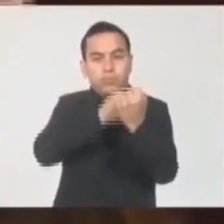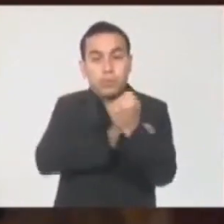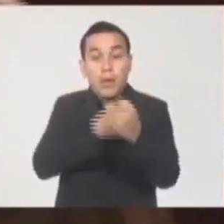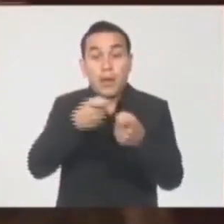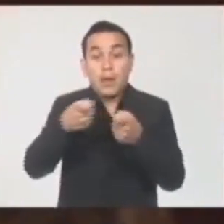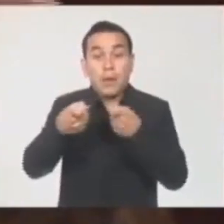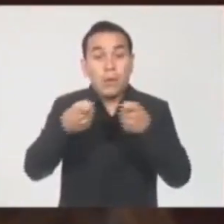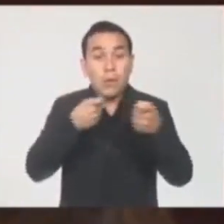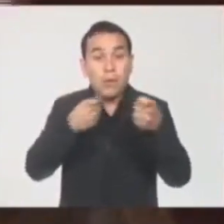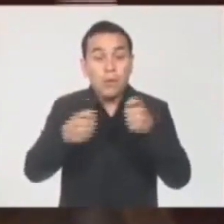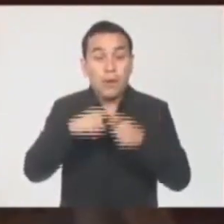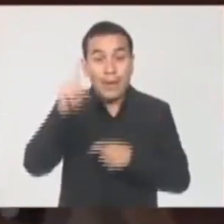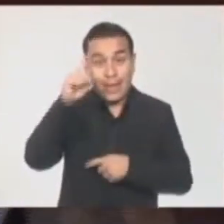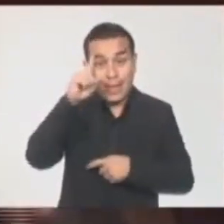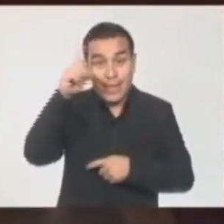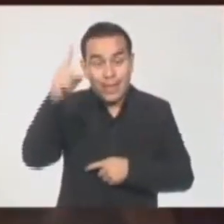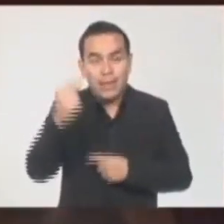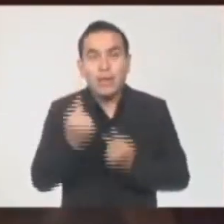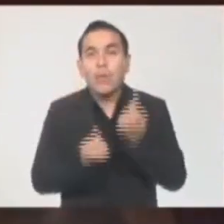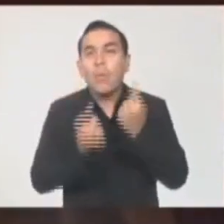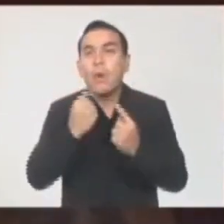el aparato ideológico del Estado.